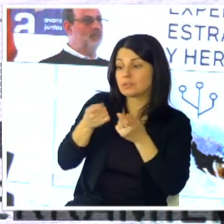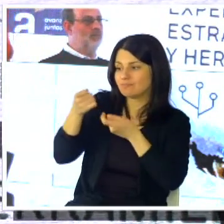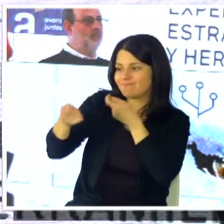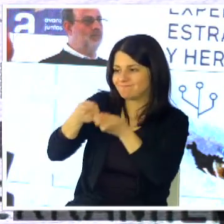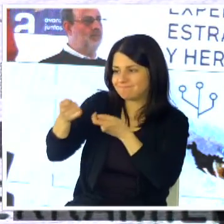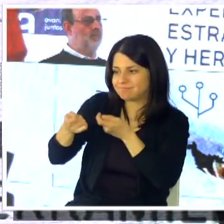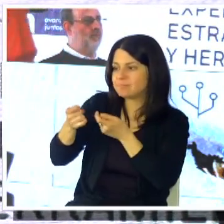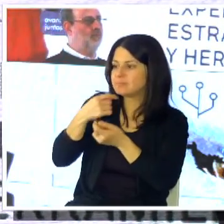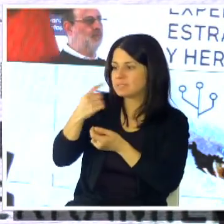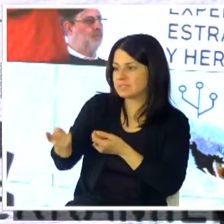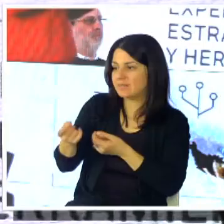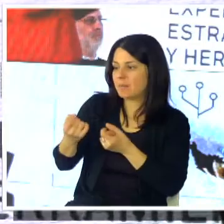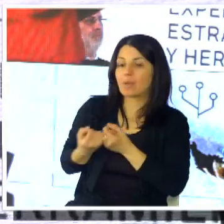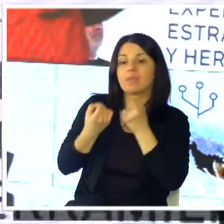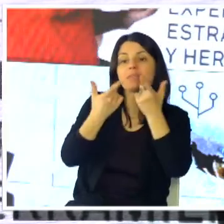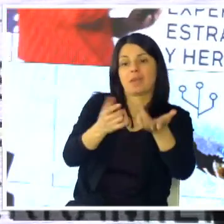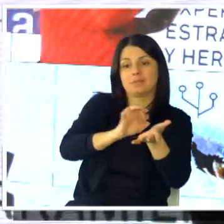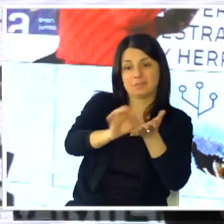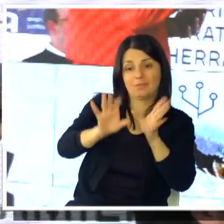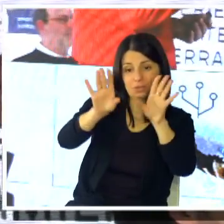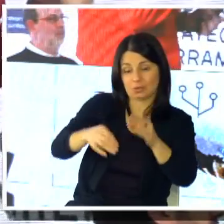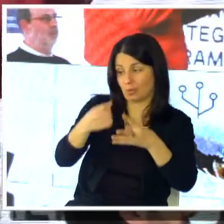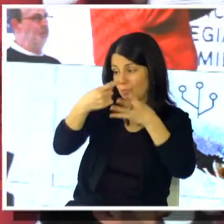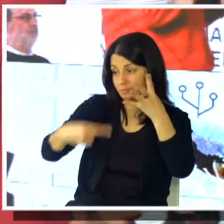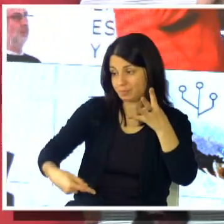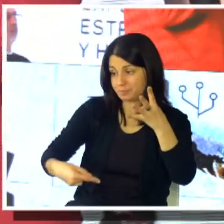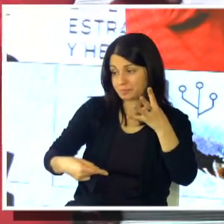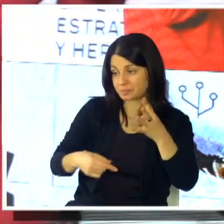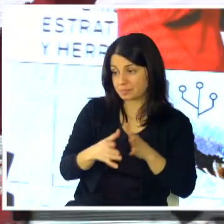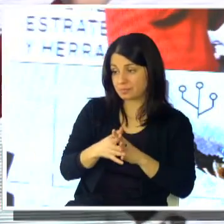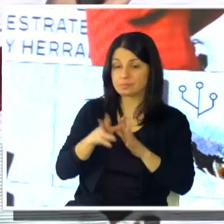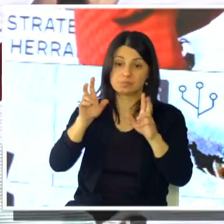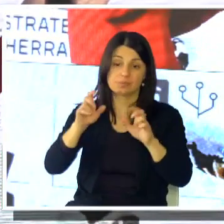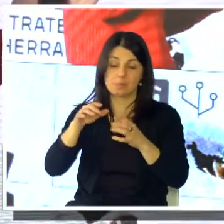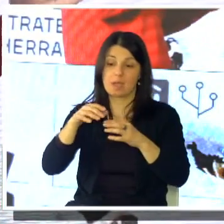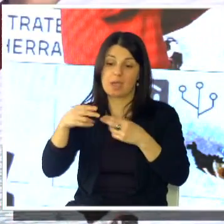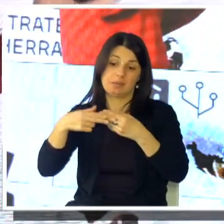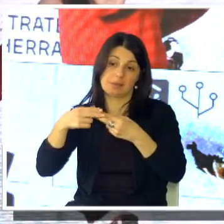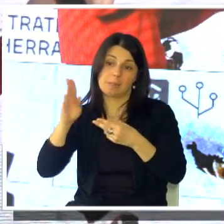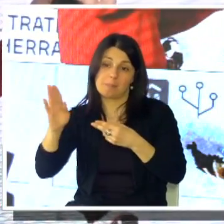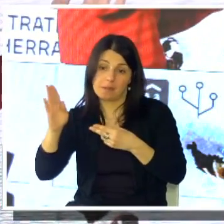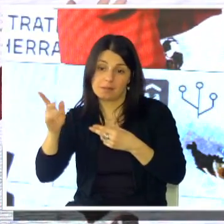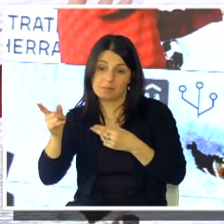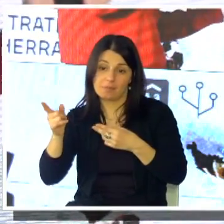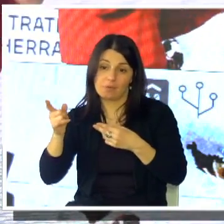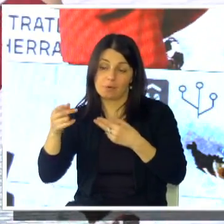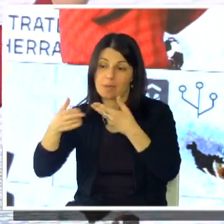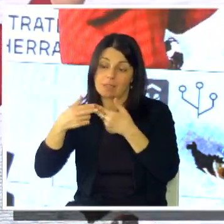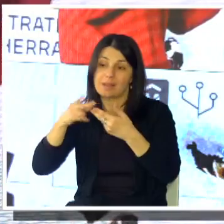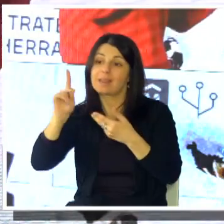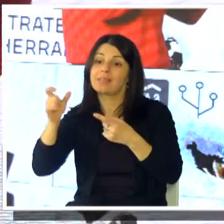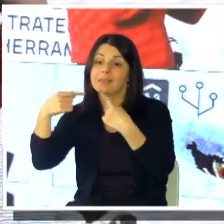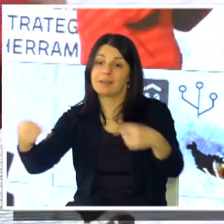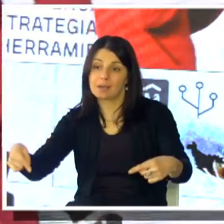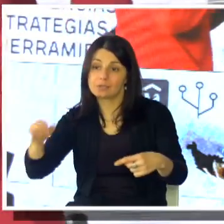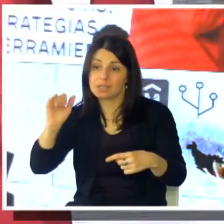van a poder brindar todos esos servicios. Tanto a nivel de plataforma de Internet de las Cosas, plataforma de